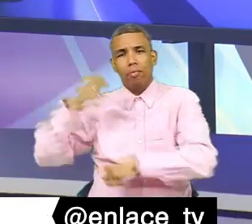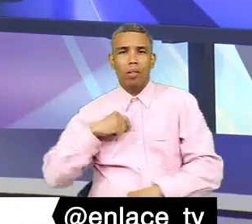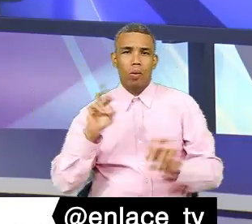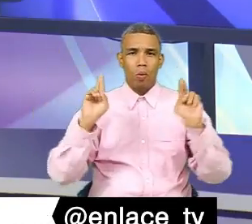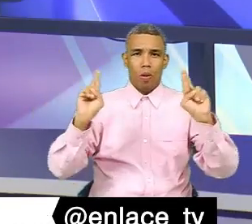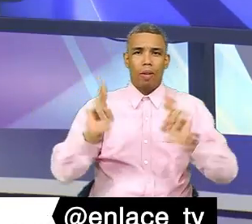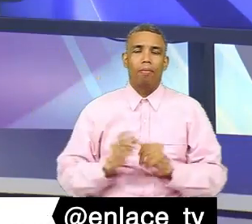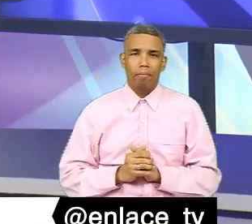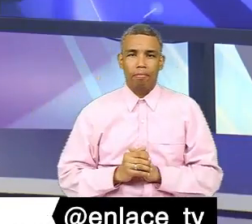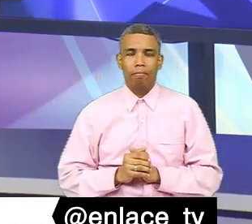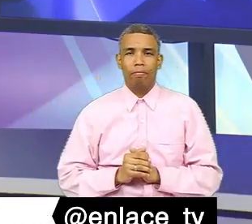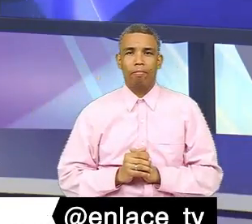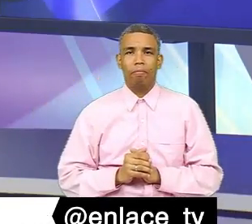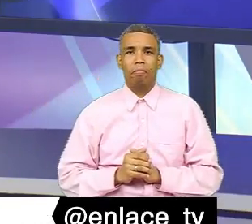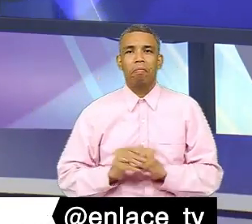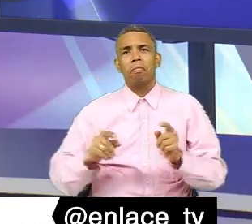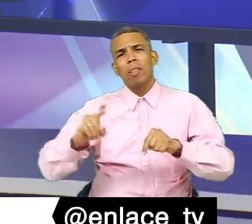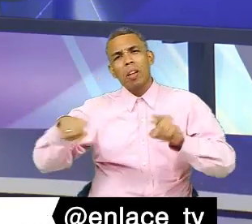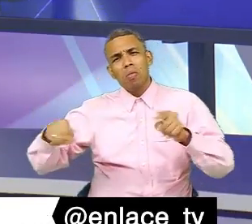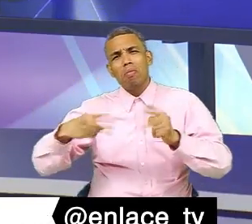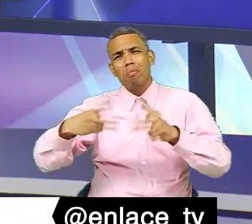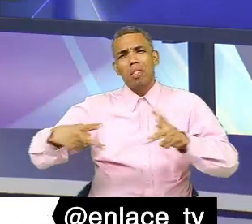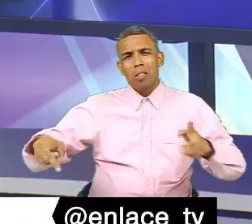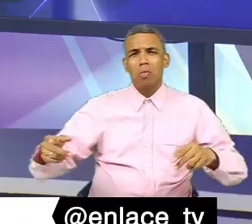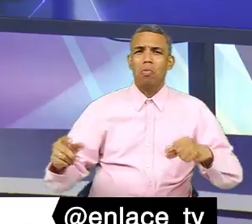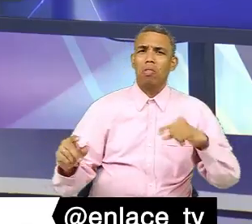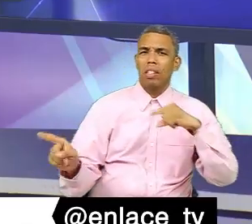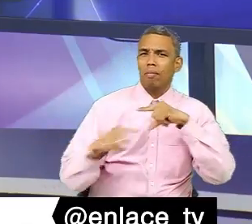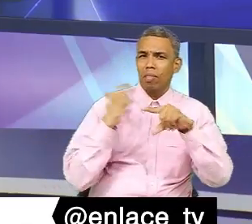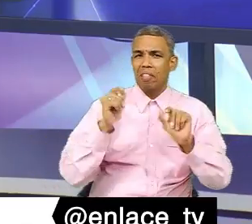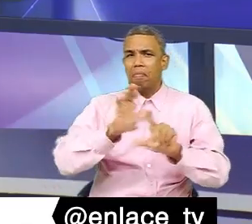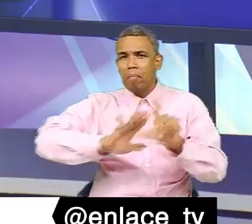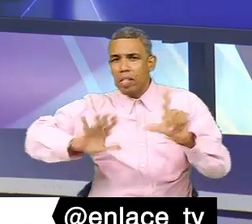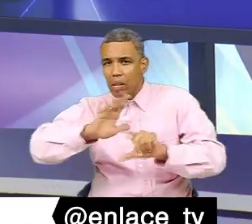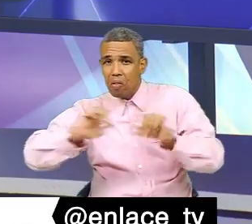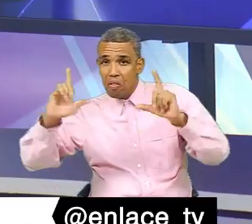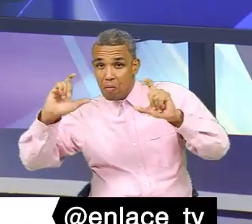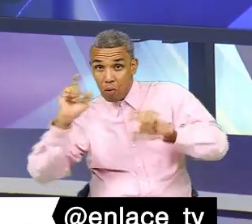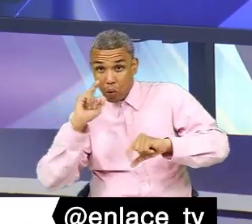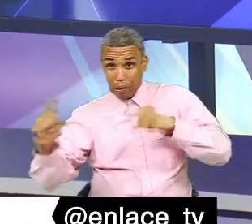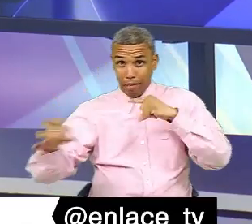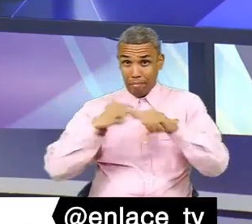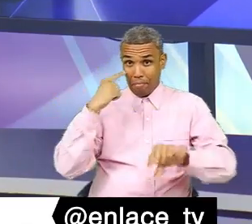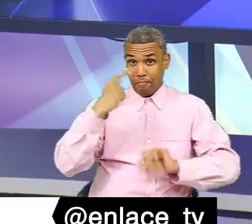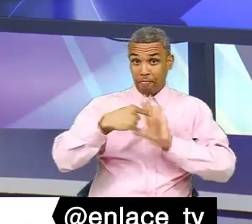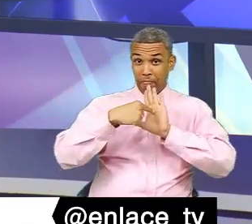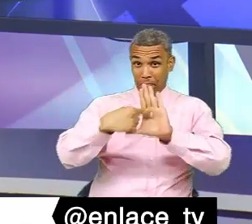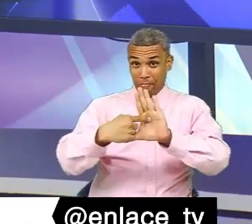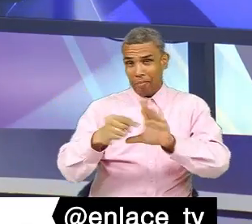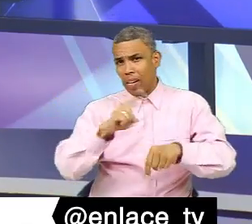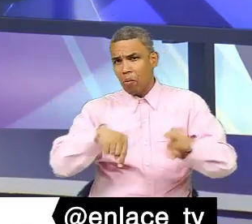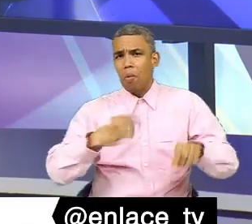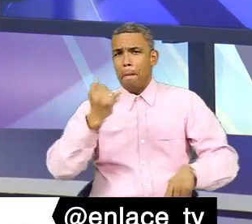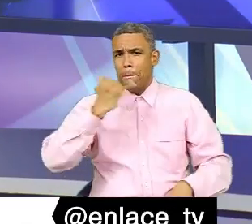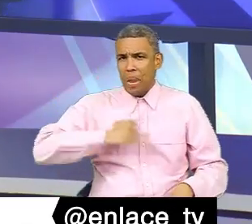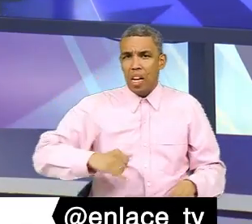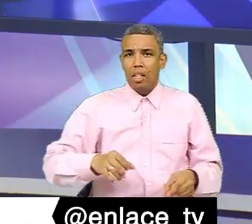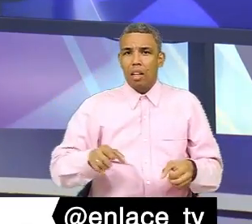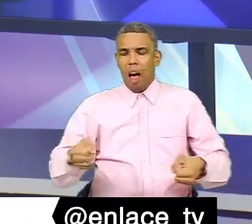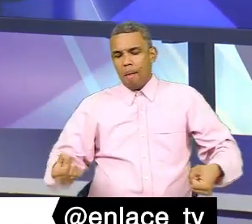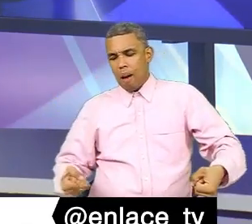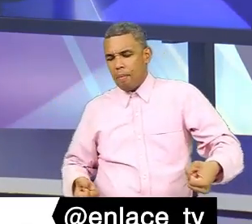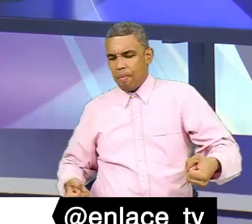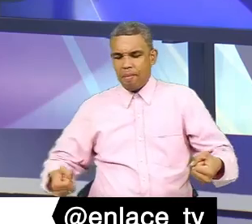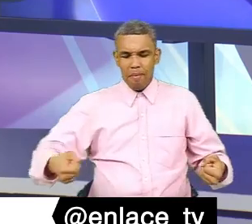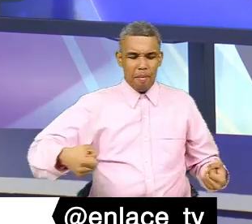Reporteros ciudadanos de Enlace Noticias denuncian el mal parqueo de vehículos de carga pesada en diferentes sectores de la ciudad. Se destaca en la sección la jornada de